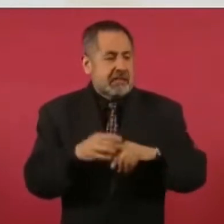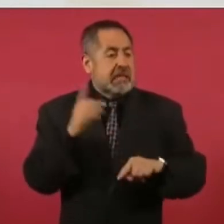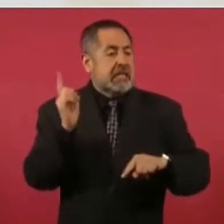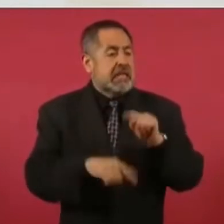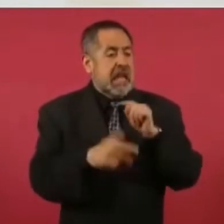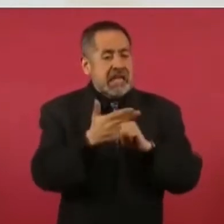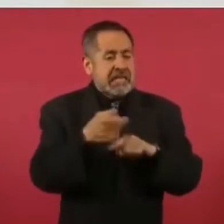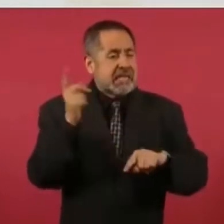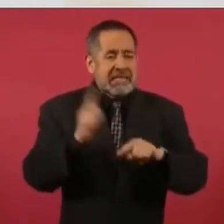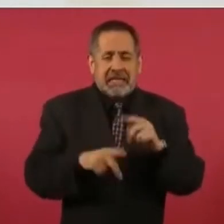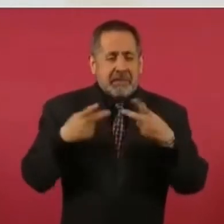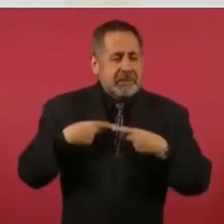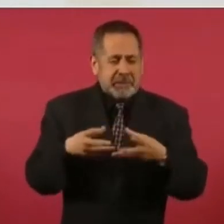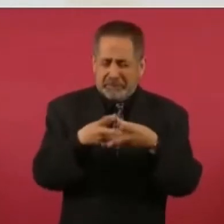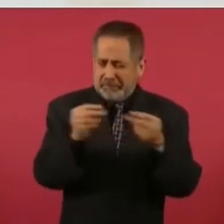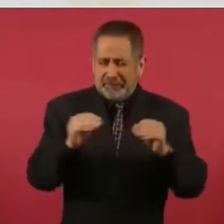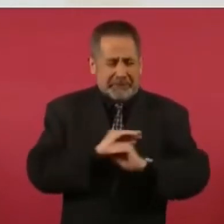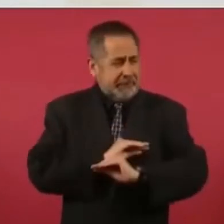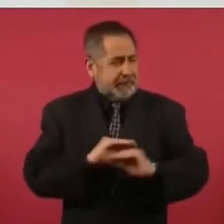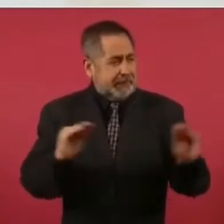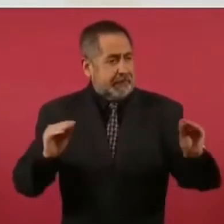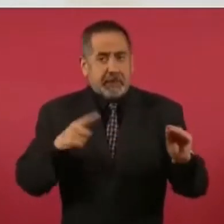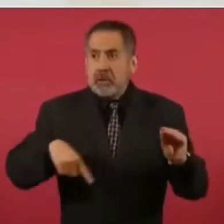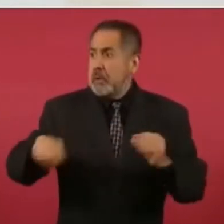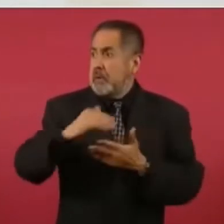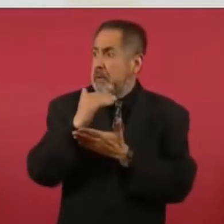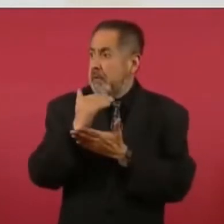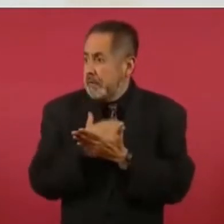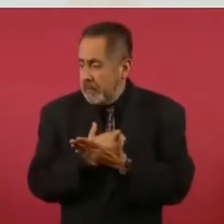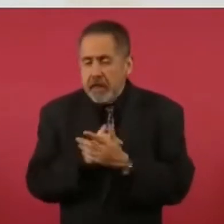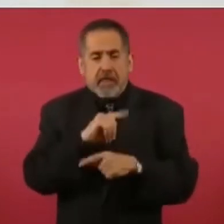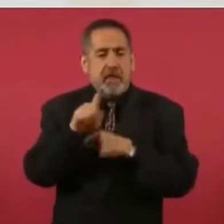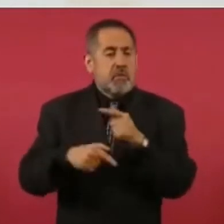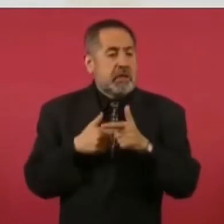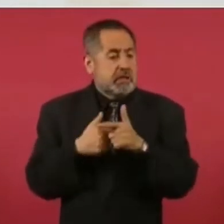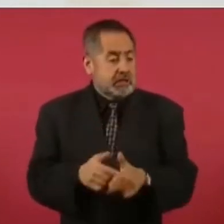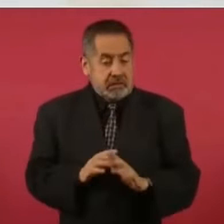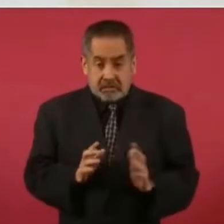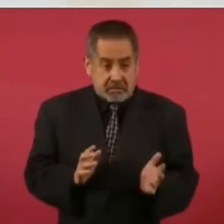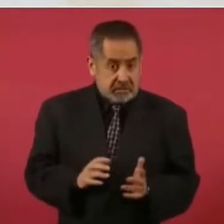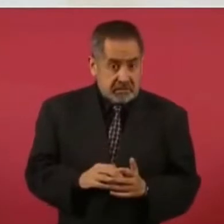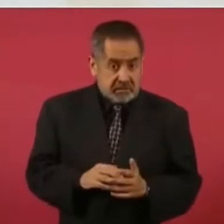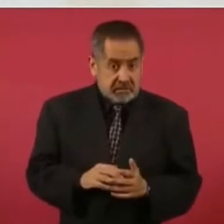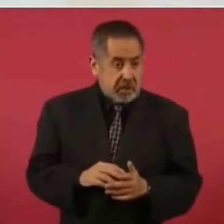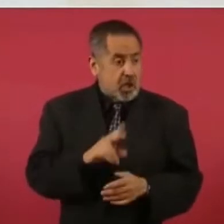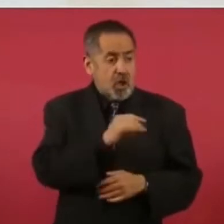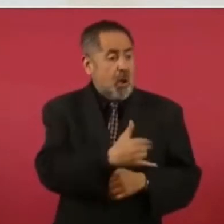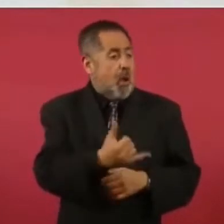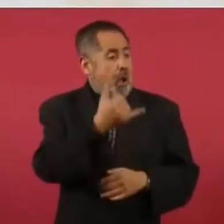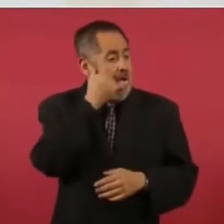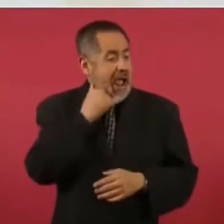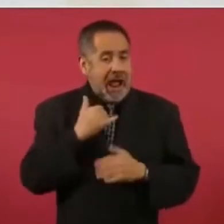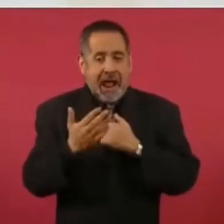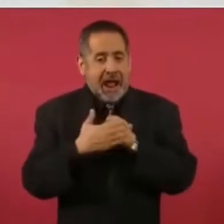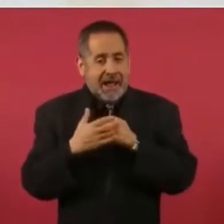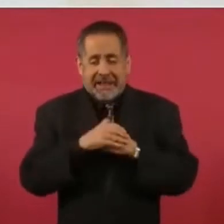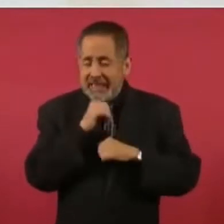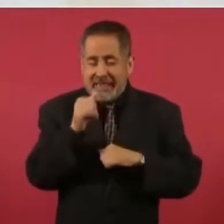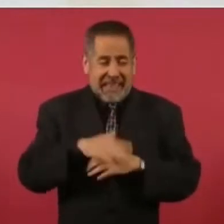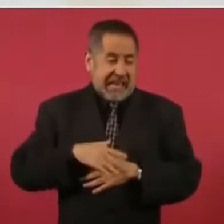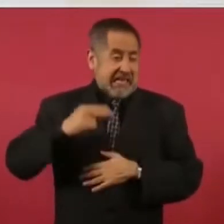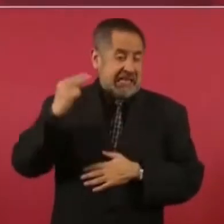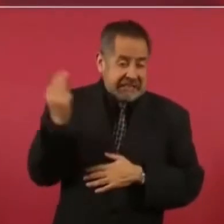que quiten a su gente mientras se enfría todo el alboroto. Si no me marquen, a menos que sea